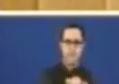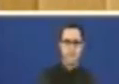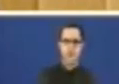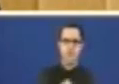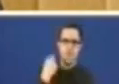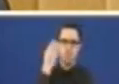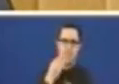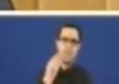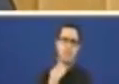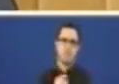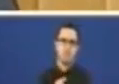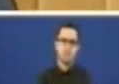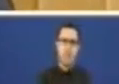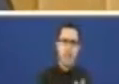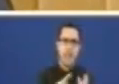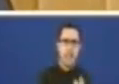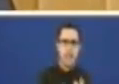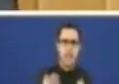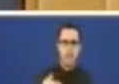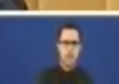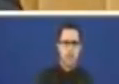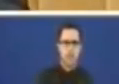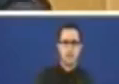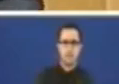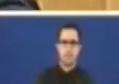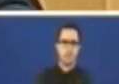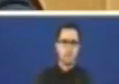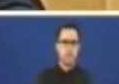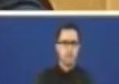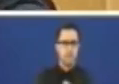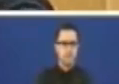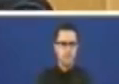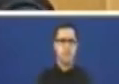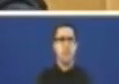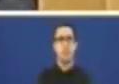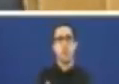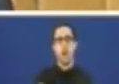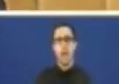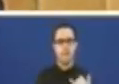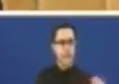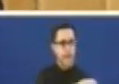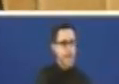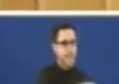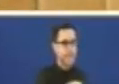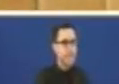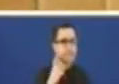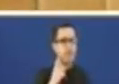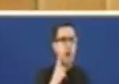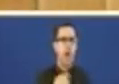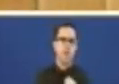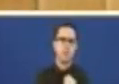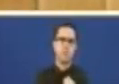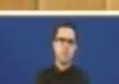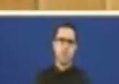ilegal, ilexítima e fraudulenta, senón que, ademais, permiten a estas pobres entidades bancarias que difiran durante